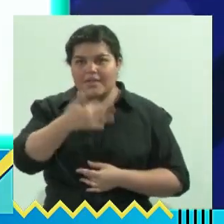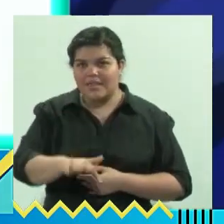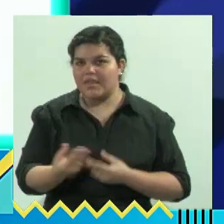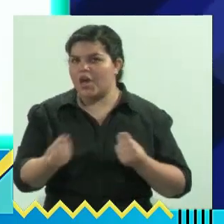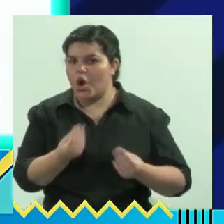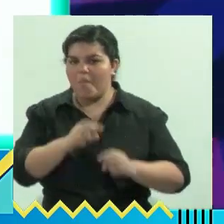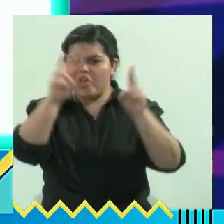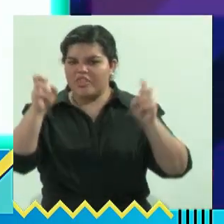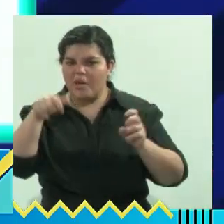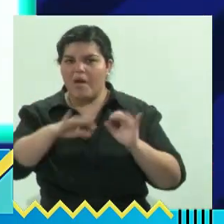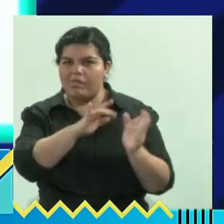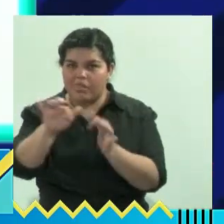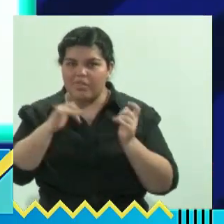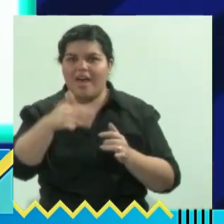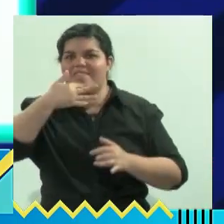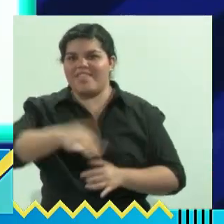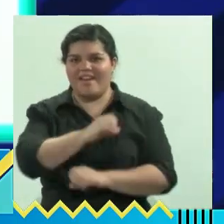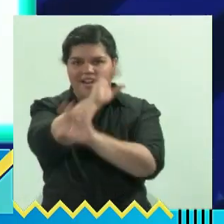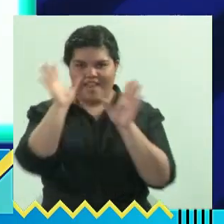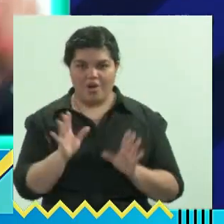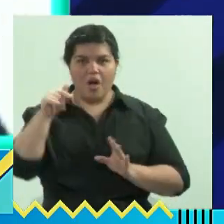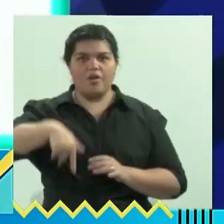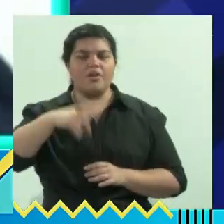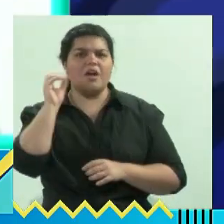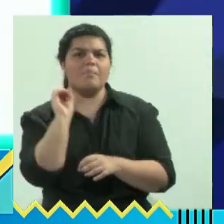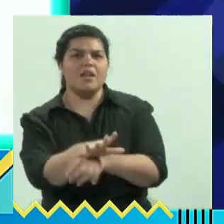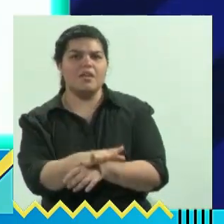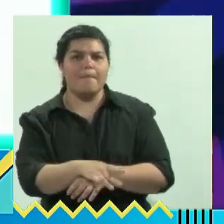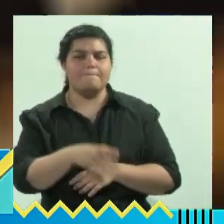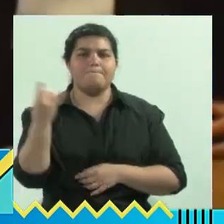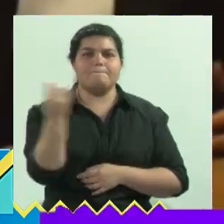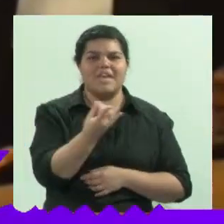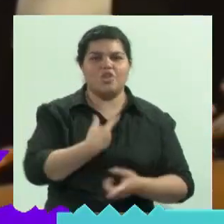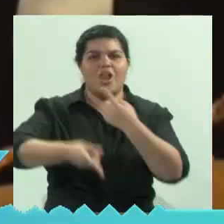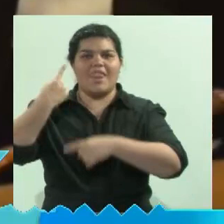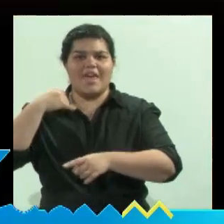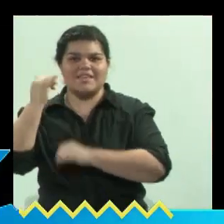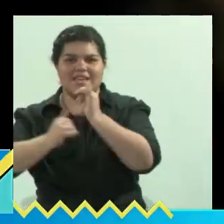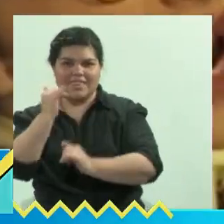temas que se tratan en el programa. Hoy en De Película vemos mitos y leyendas.